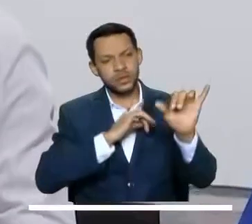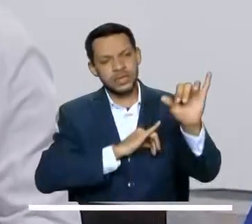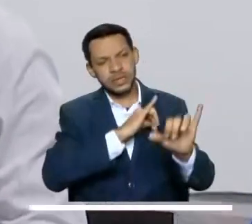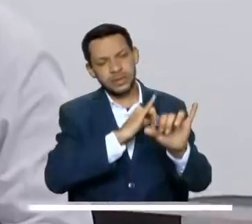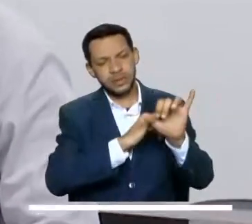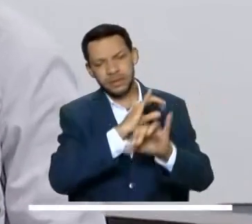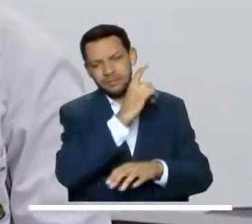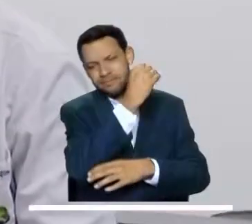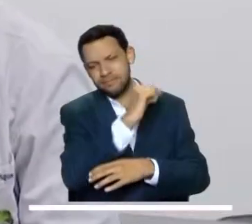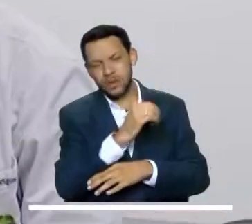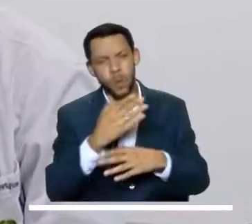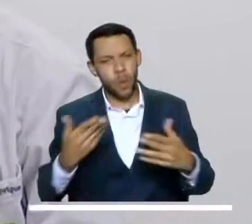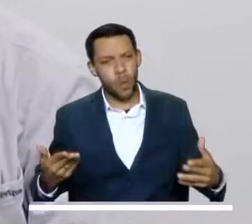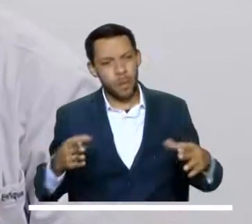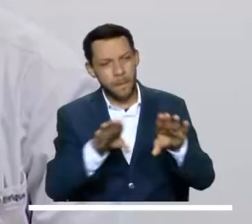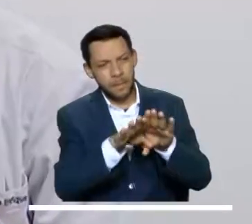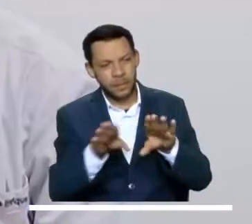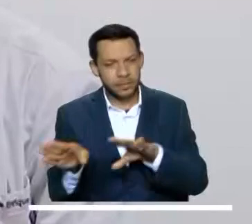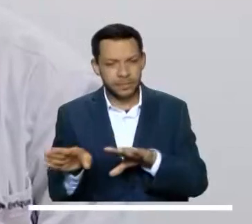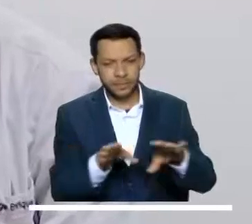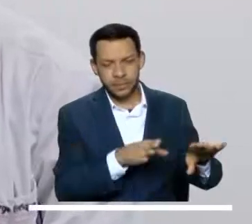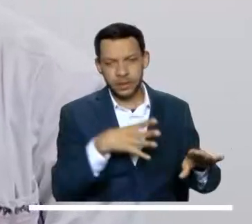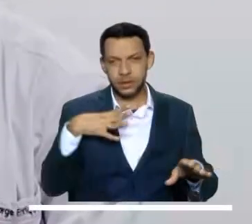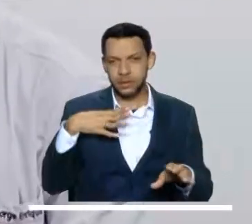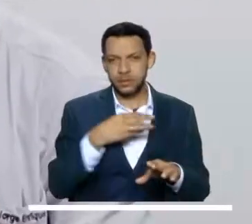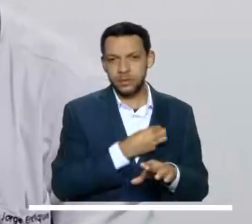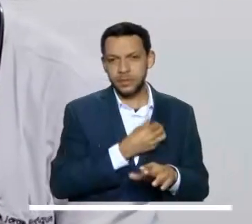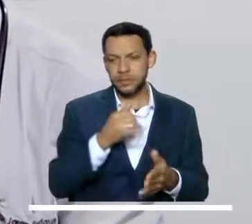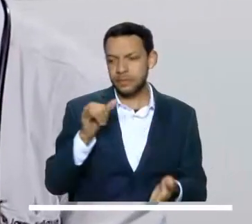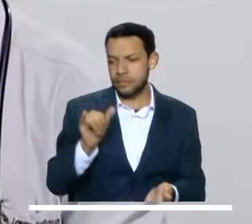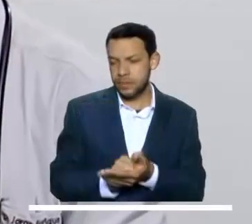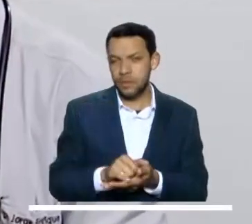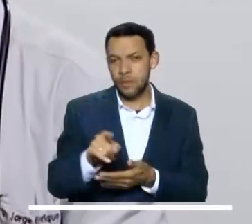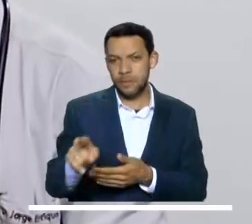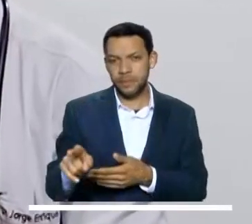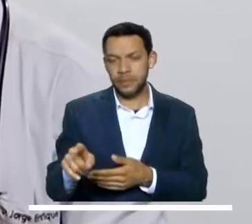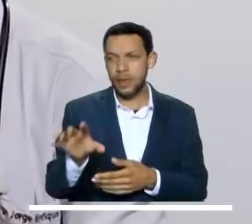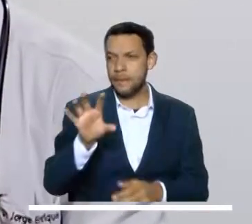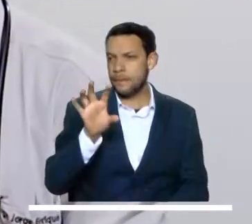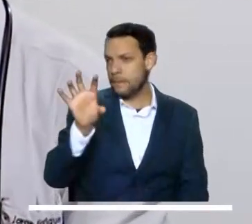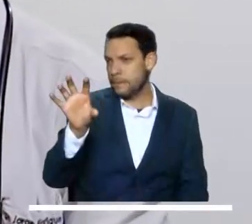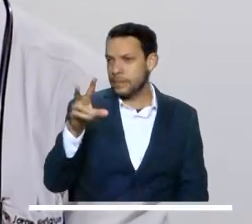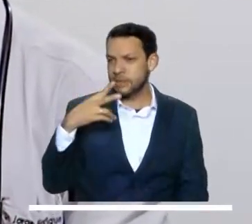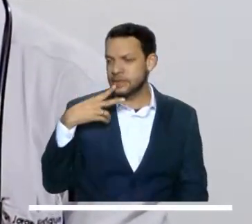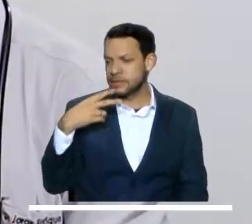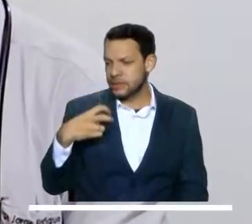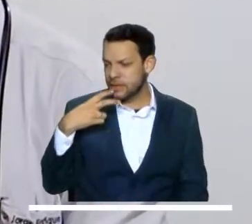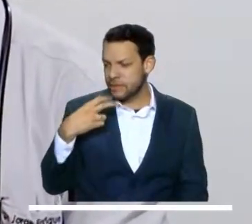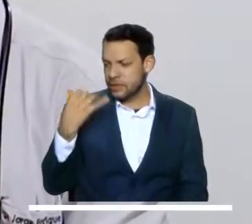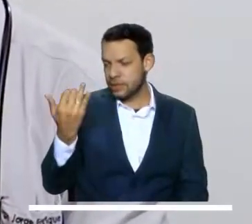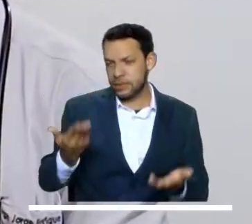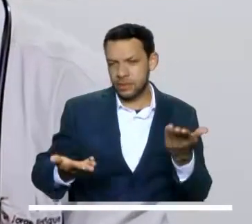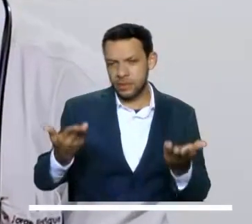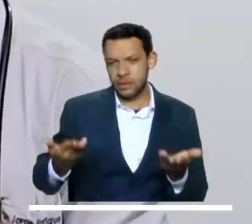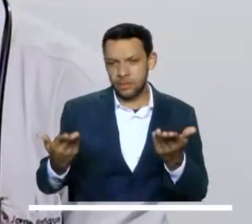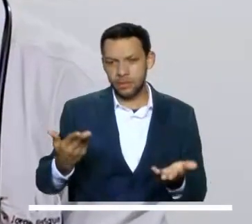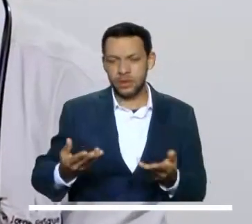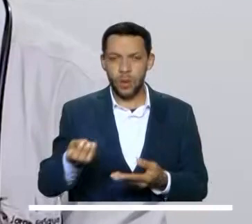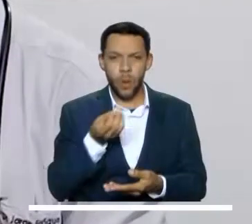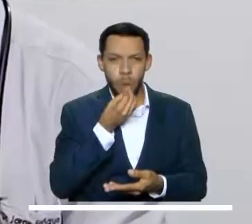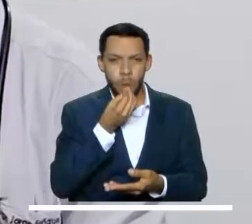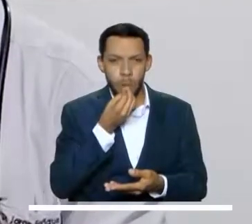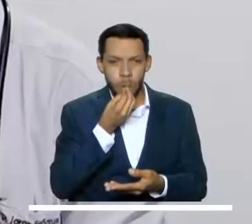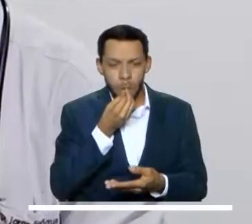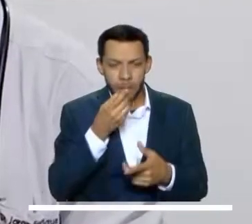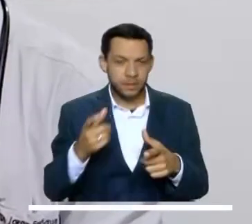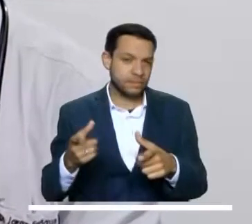Claramente, la enfermedad gastrointestinal es tanto igual acá como en otros países, no hay variabilidad. Sí varía según la alimentación, hay unas dietas